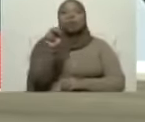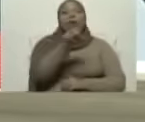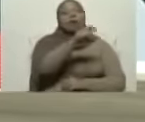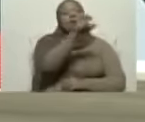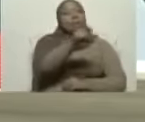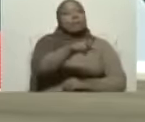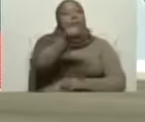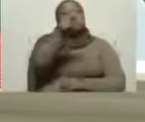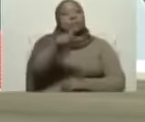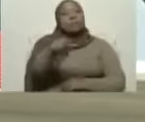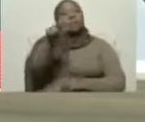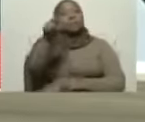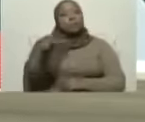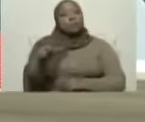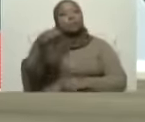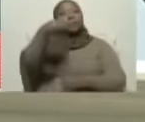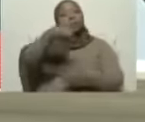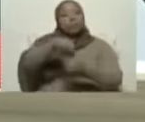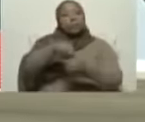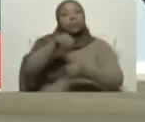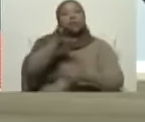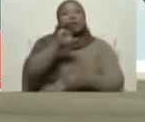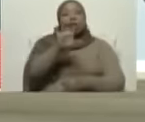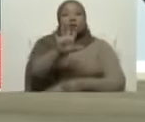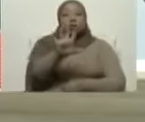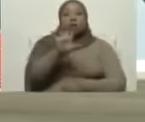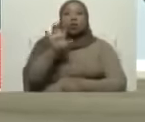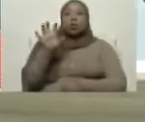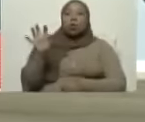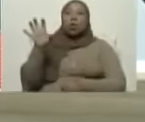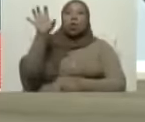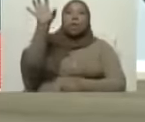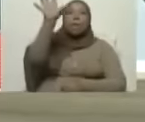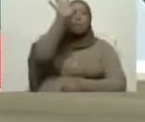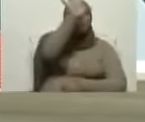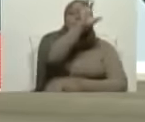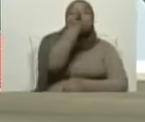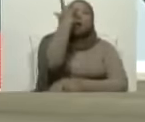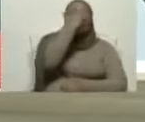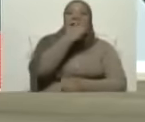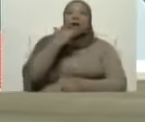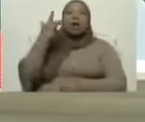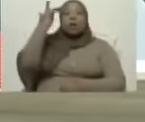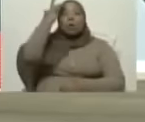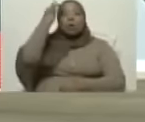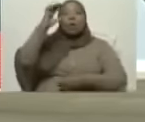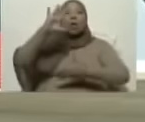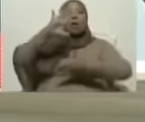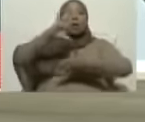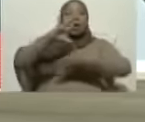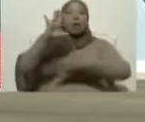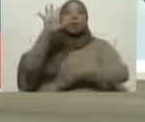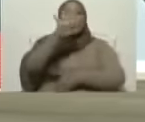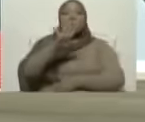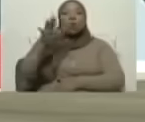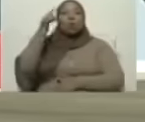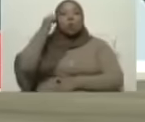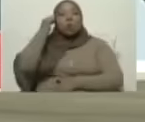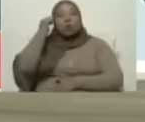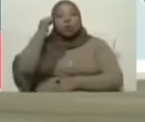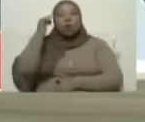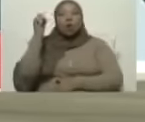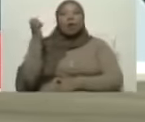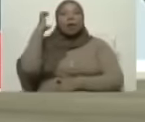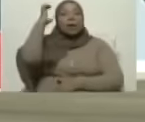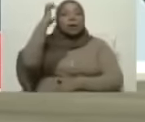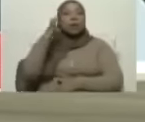personalidades de los cinco continentes: África, América, Asia, Europa y Oceanía,